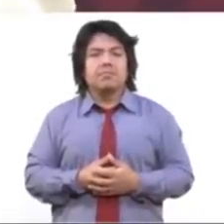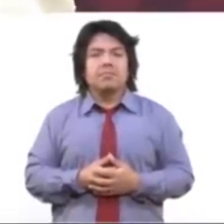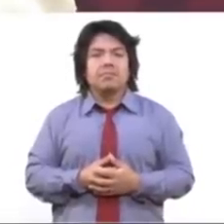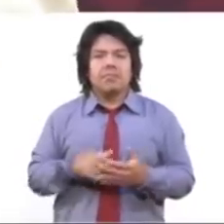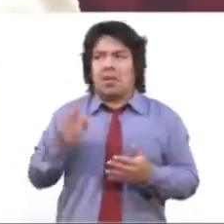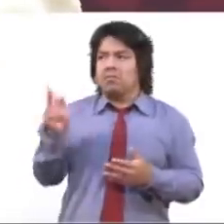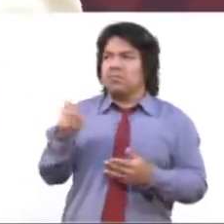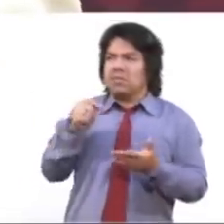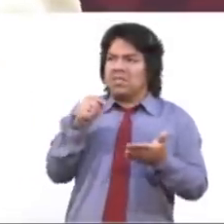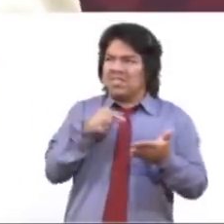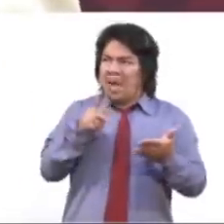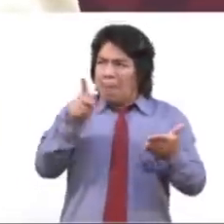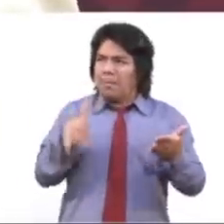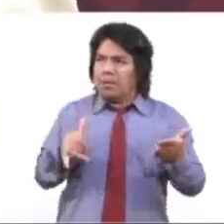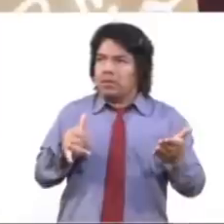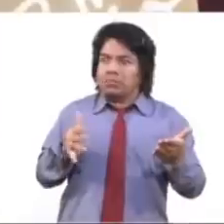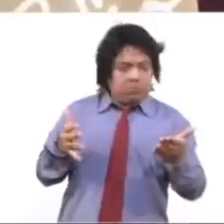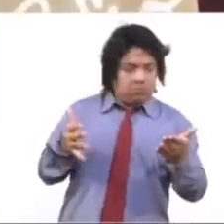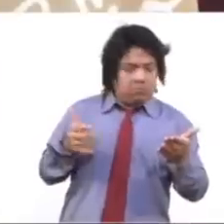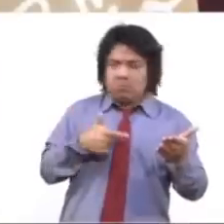¿Qué es esto, fiscal? Ah, caray.